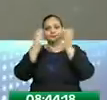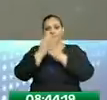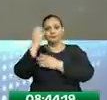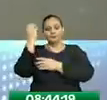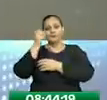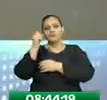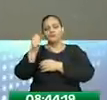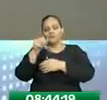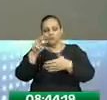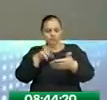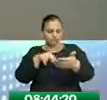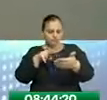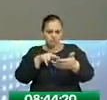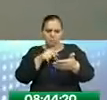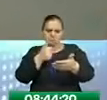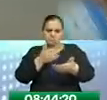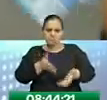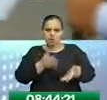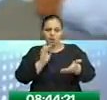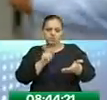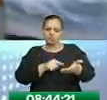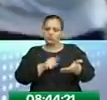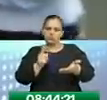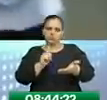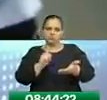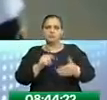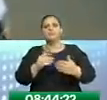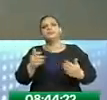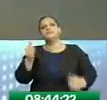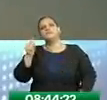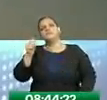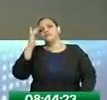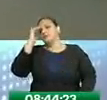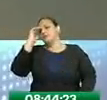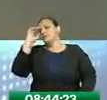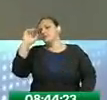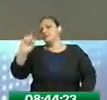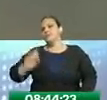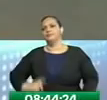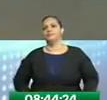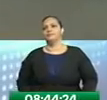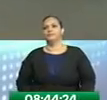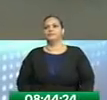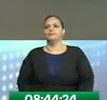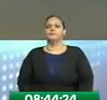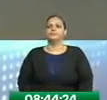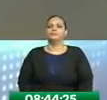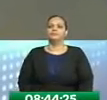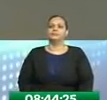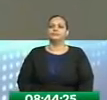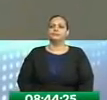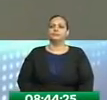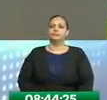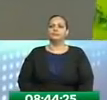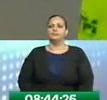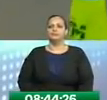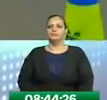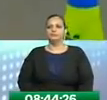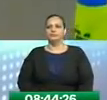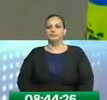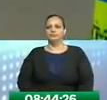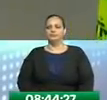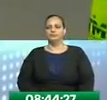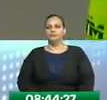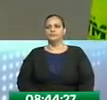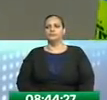está. Bien dada la lección, creo, compañero. Sí, sí, conocieron, ¿no? De la voz del propio general Alhama. Está muy bien. Voz,